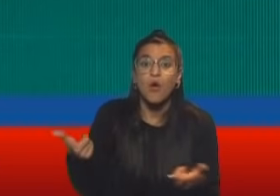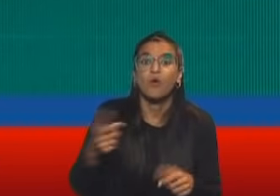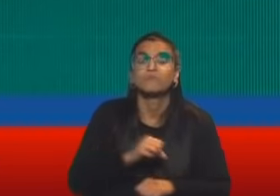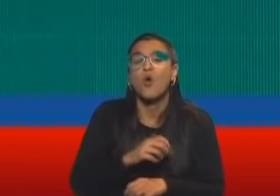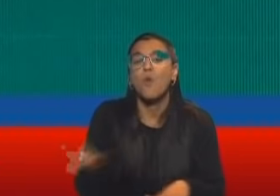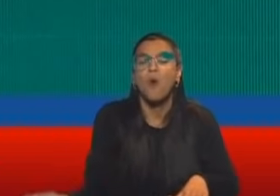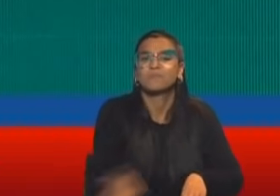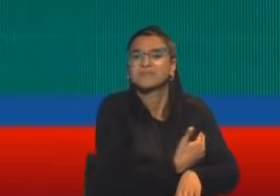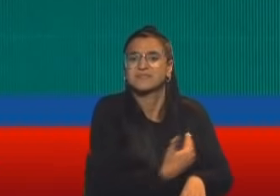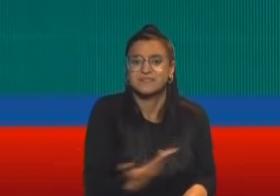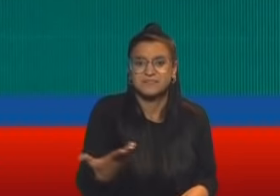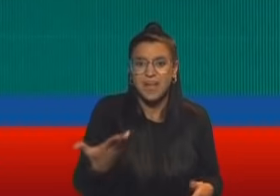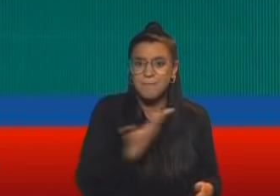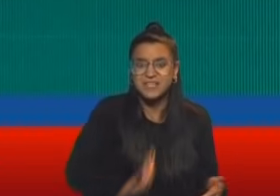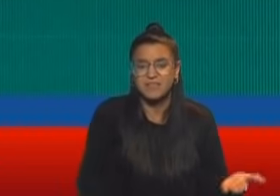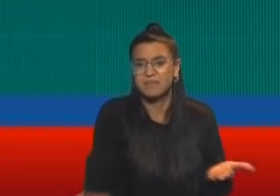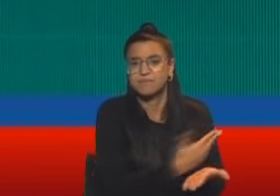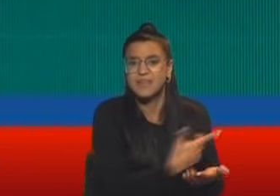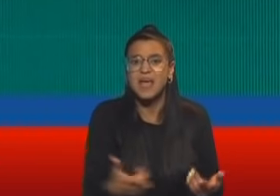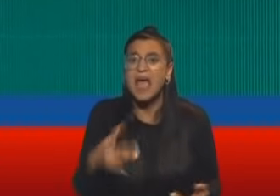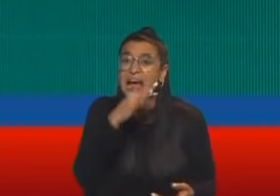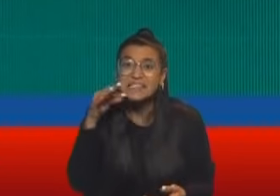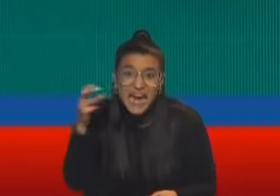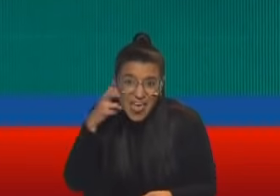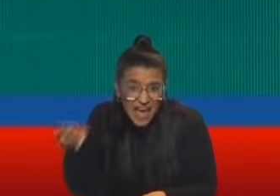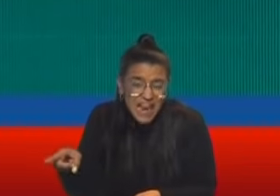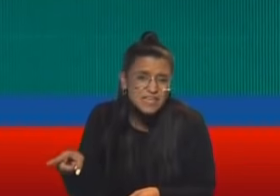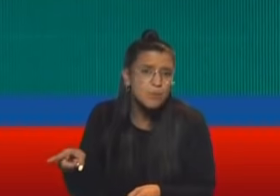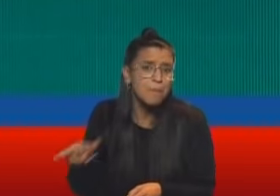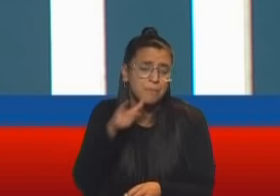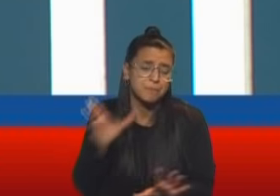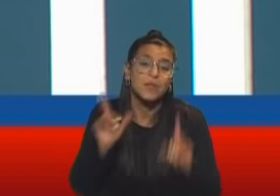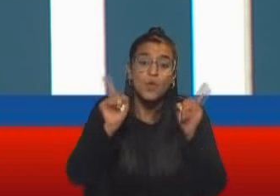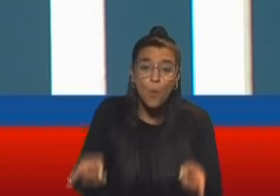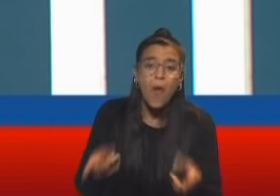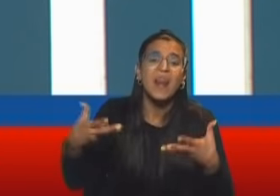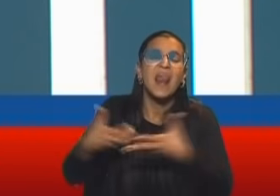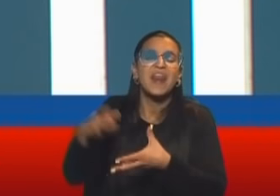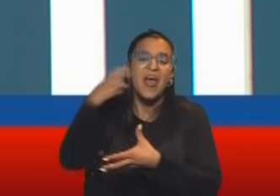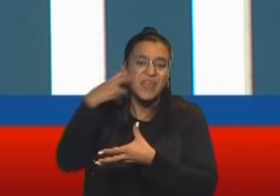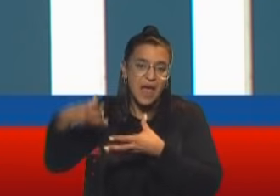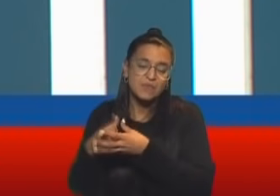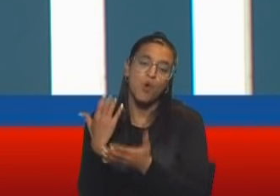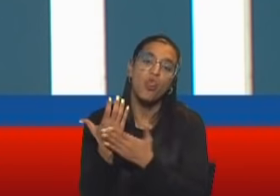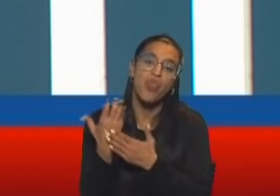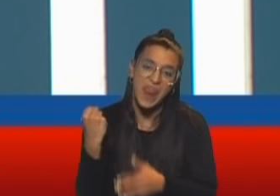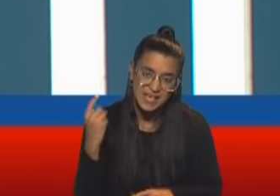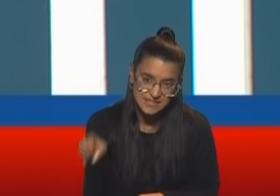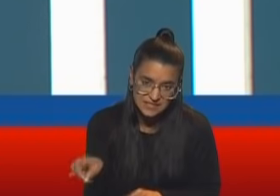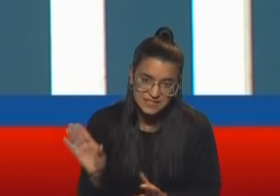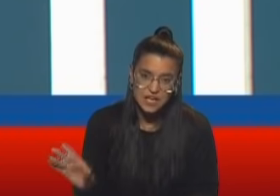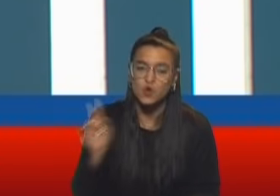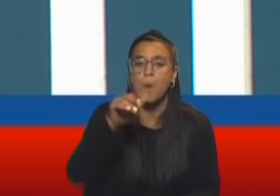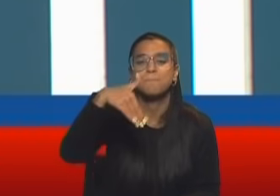Estado, el radicalismo, callar el radicalismo en un tema como este, la verdad que podría haberse... Igualmente es el radicalismo de derecha, no es